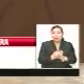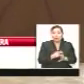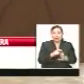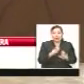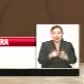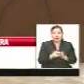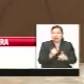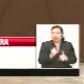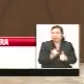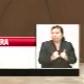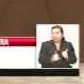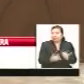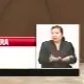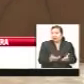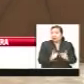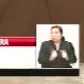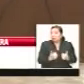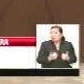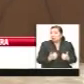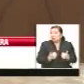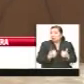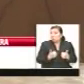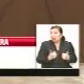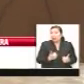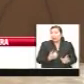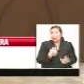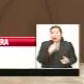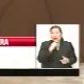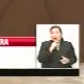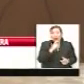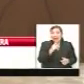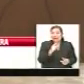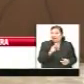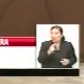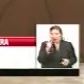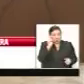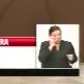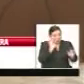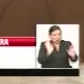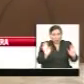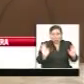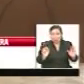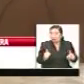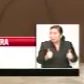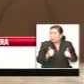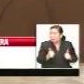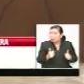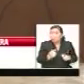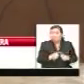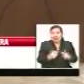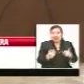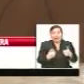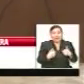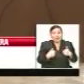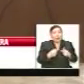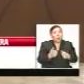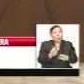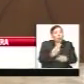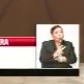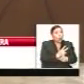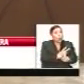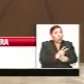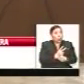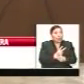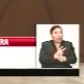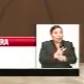proyectos que terminen, como el caso exitoso que ha contado la congresista Schaefer, que no tengo por qué dudar que no es un caso exitoso, pero que también tenemos que cuidar que